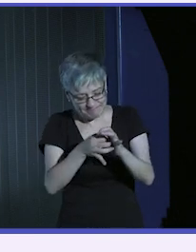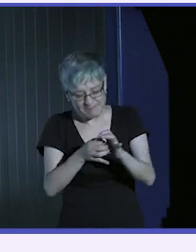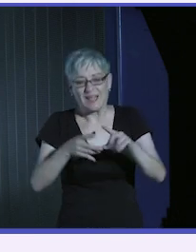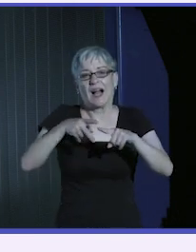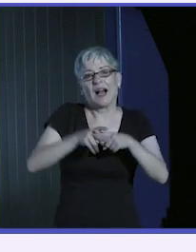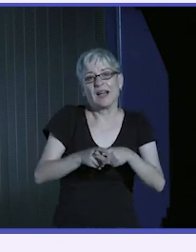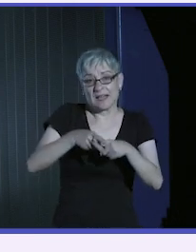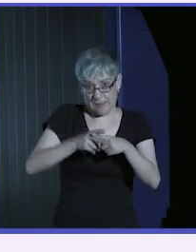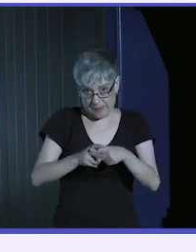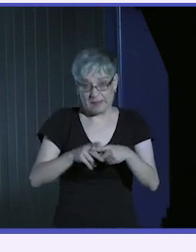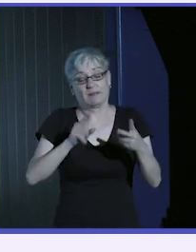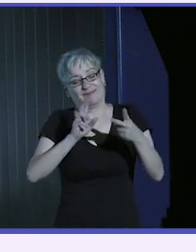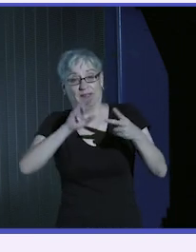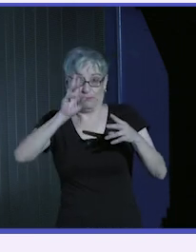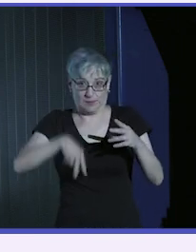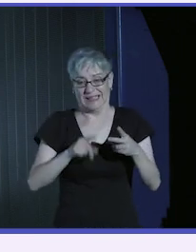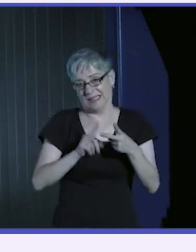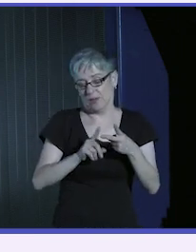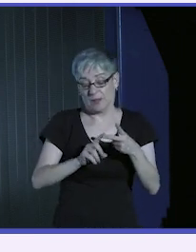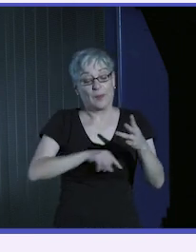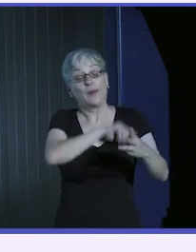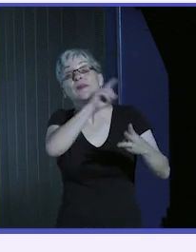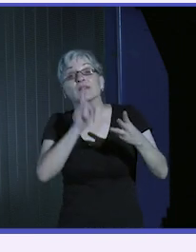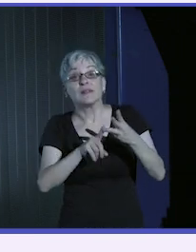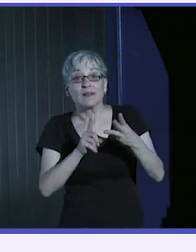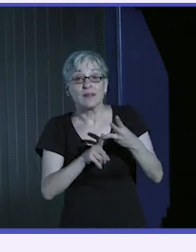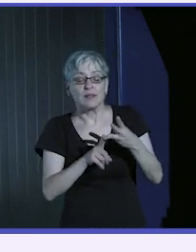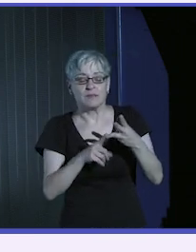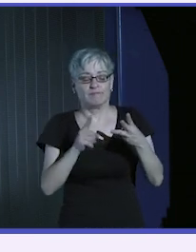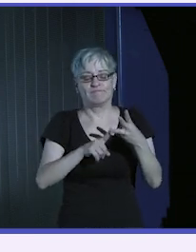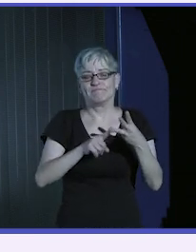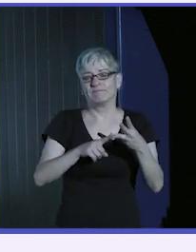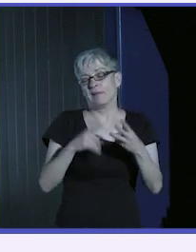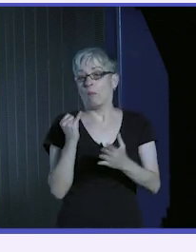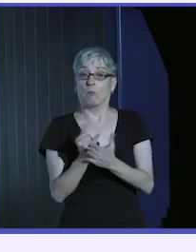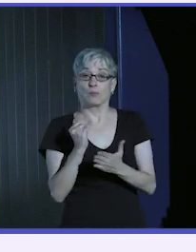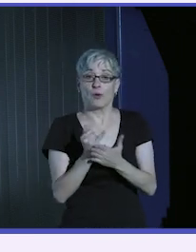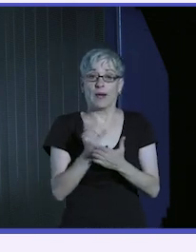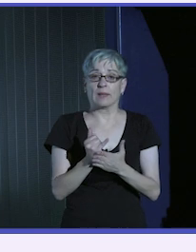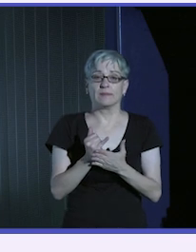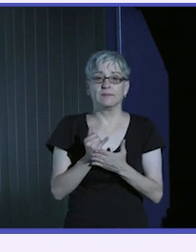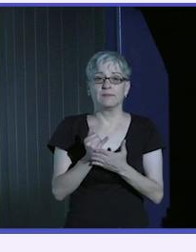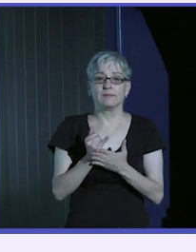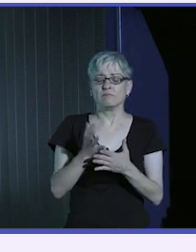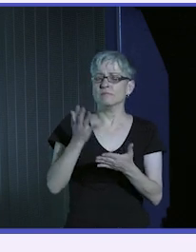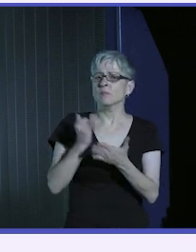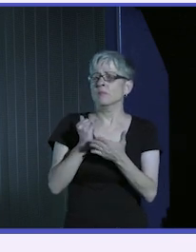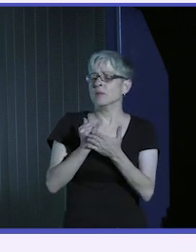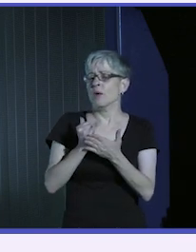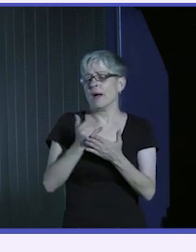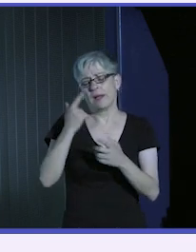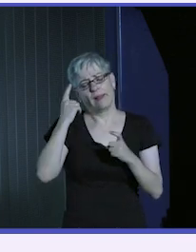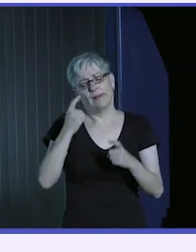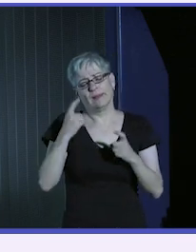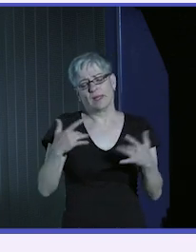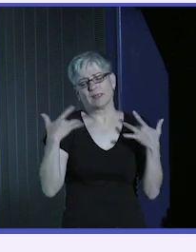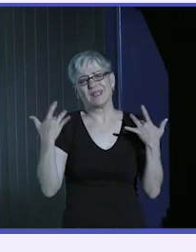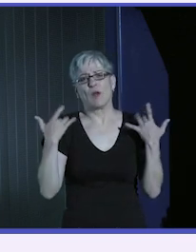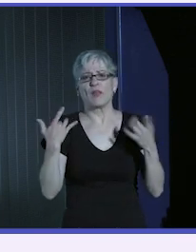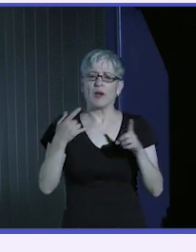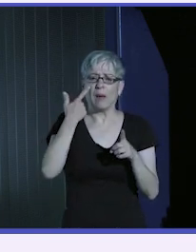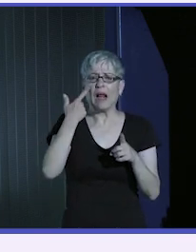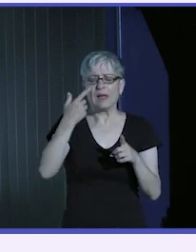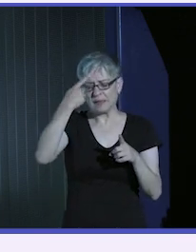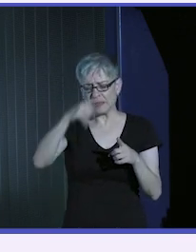tema de la computación cuántica. El tercer paso sería los tests, probar. intentar hacer simulaciones de esas soluciones para